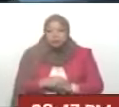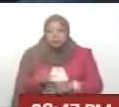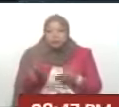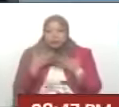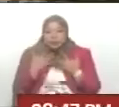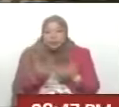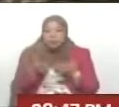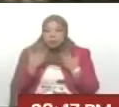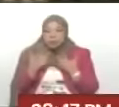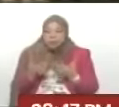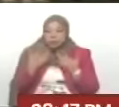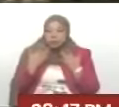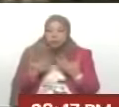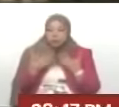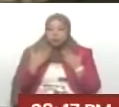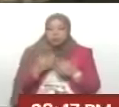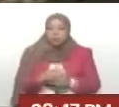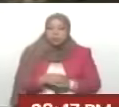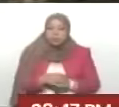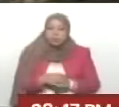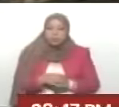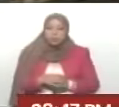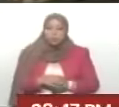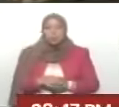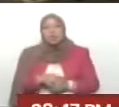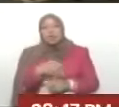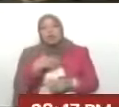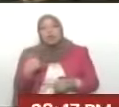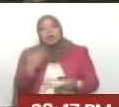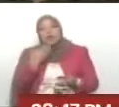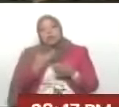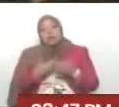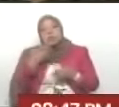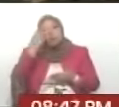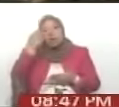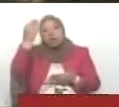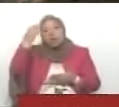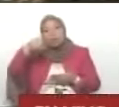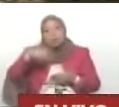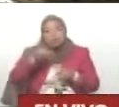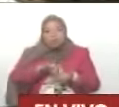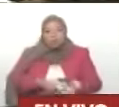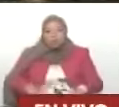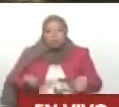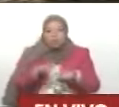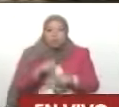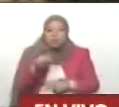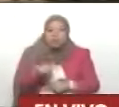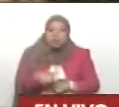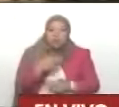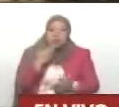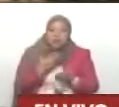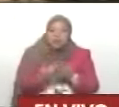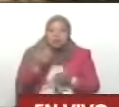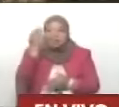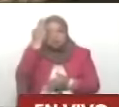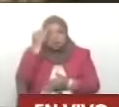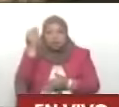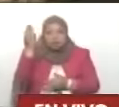calor. Primeramente, bueno, quiero darle las gracias a Dios porque nos encontramos en este lugar. Primeramente a